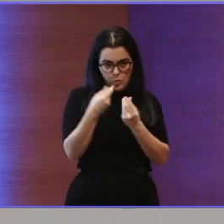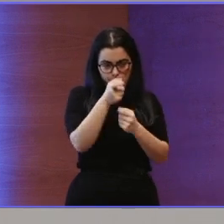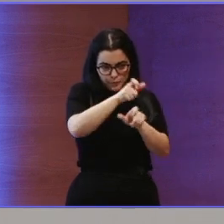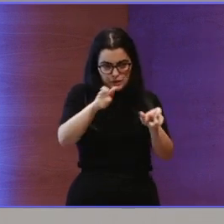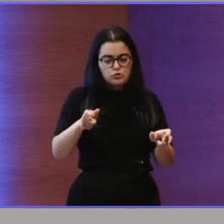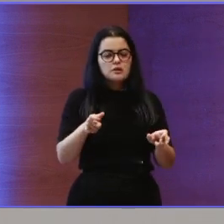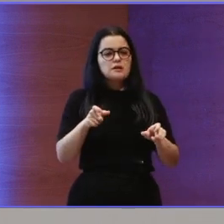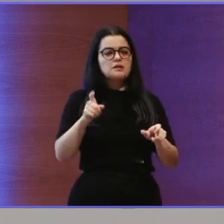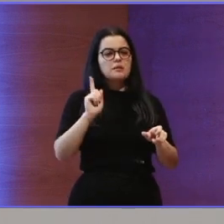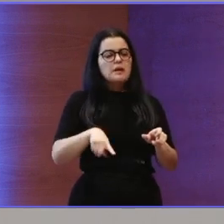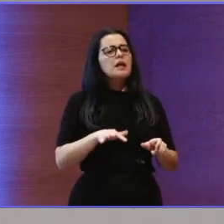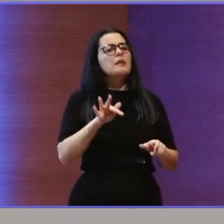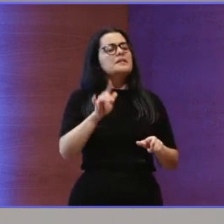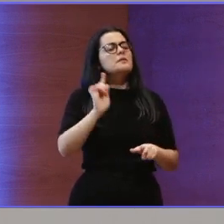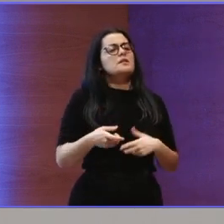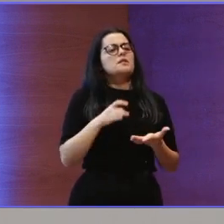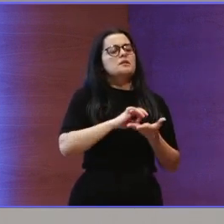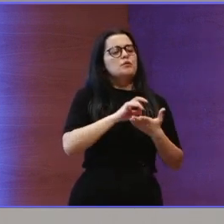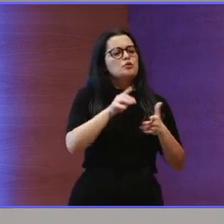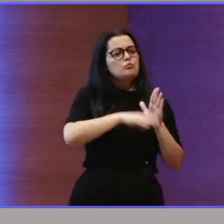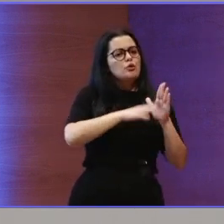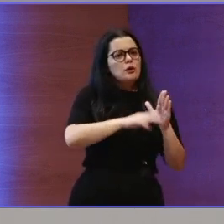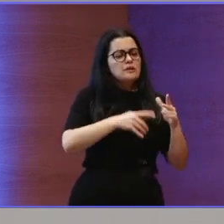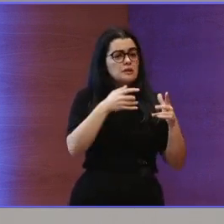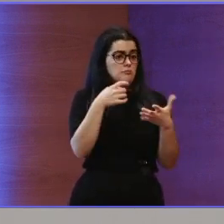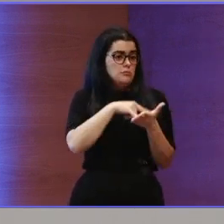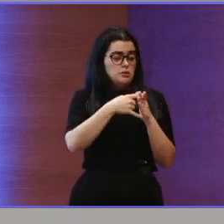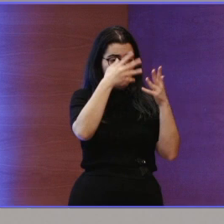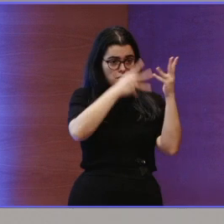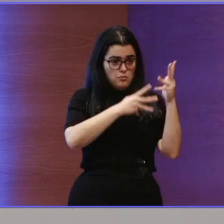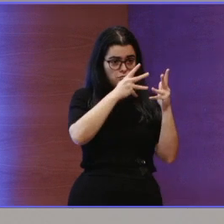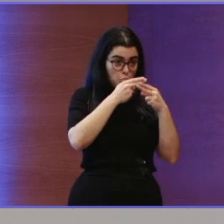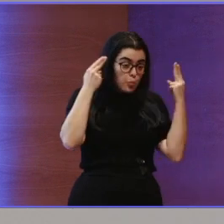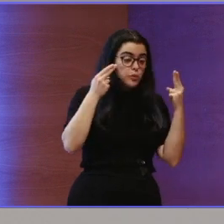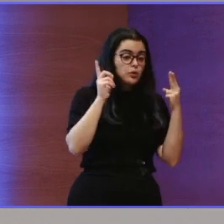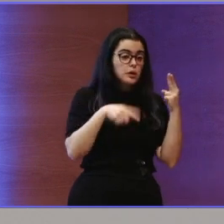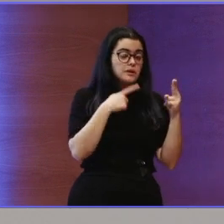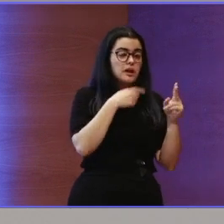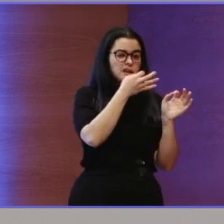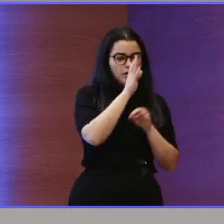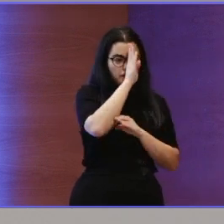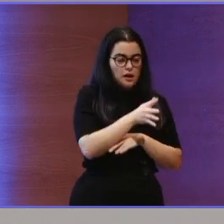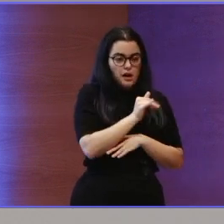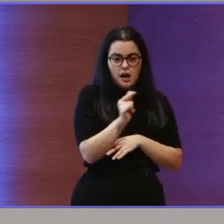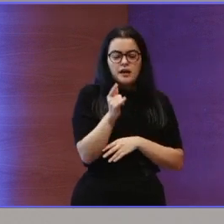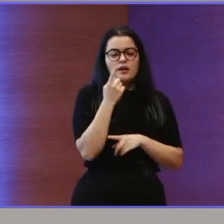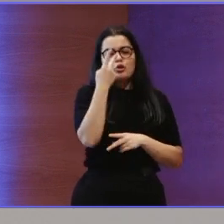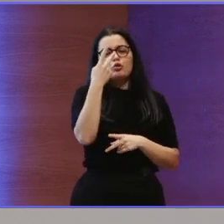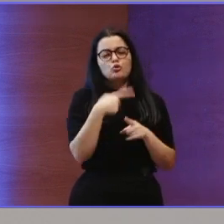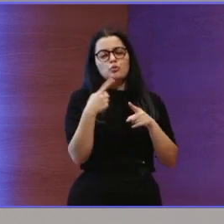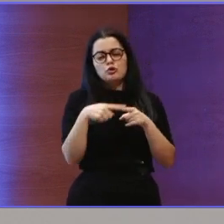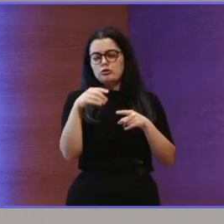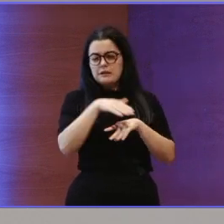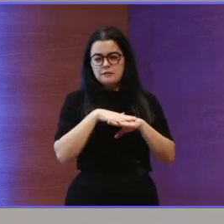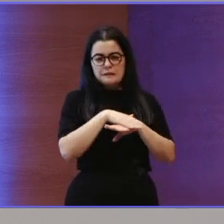desde aquellos servicios y programas eh de la propio sistema público que están en la atención directa no yo creo que hay dos elementos que tenemos